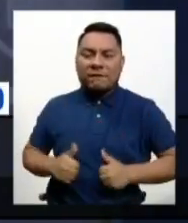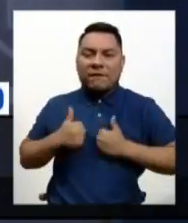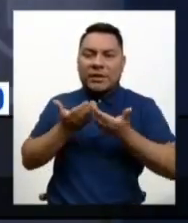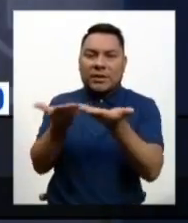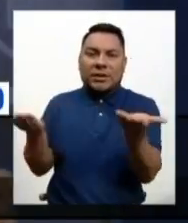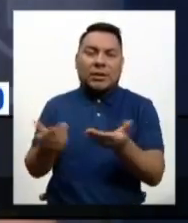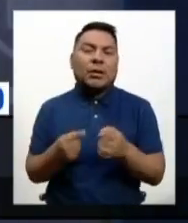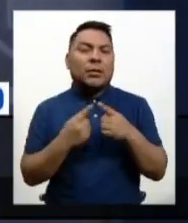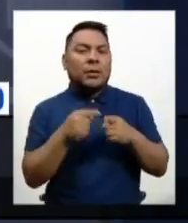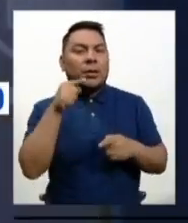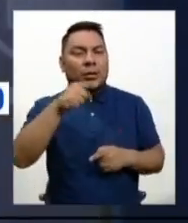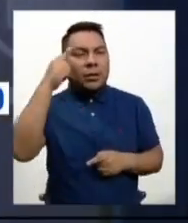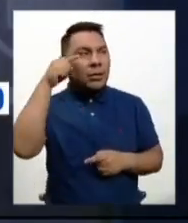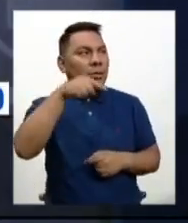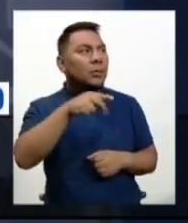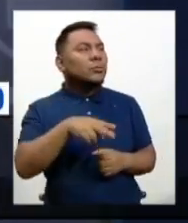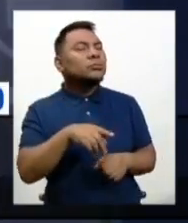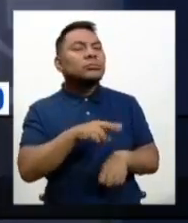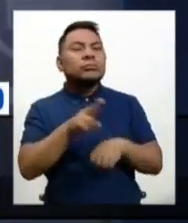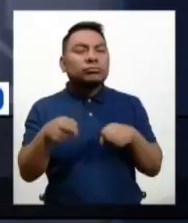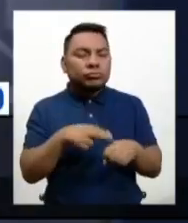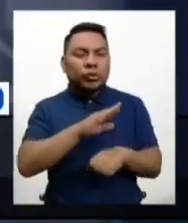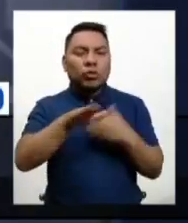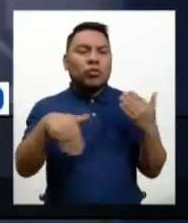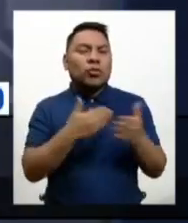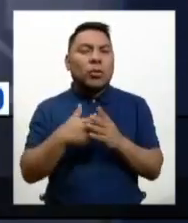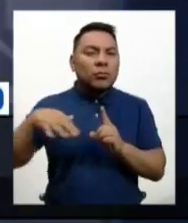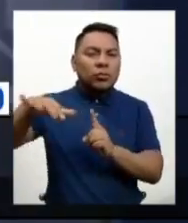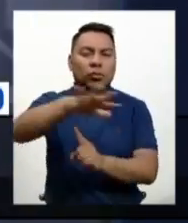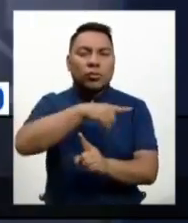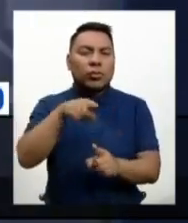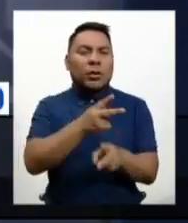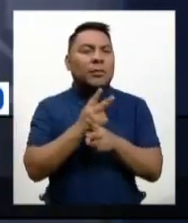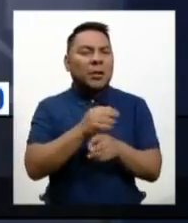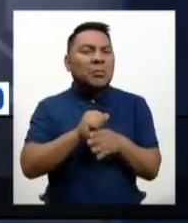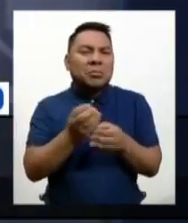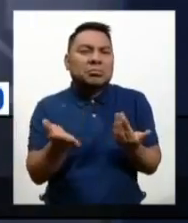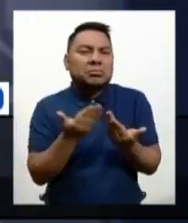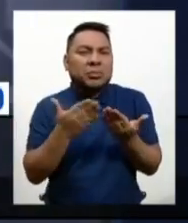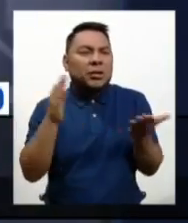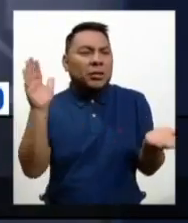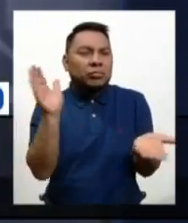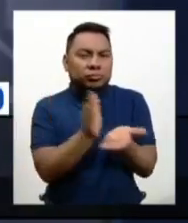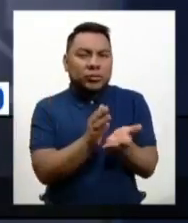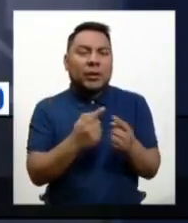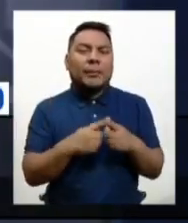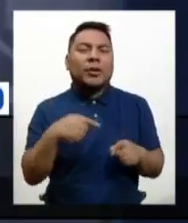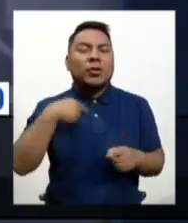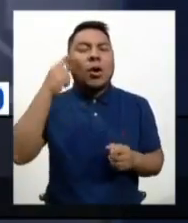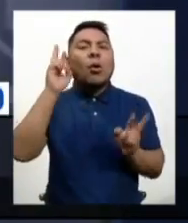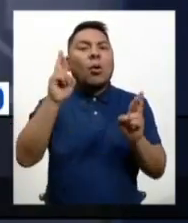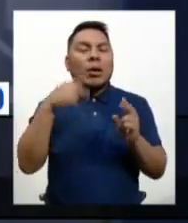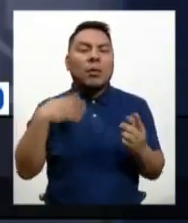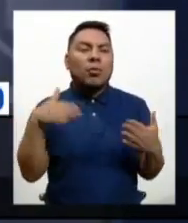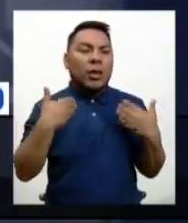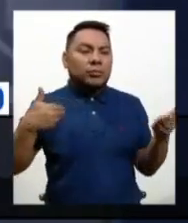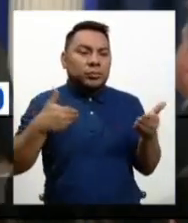declaración contundente de la naturaleza del régimen y los efectos prácticos pueden ser limitados, pero esperamos cerrar algunas brechas con